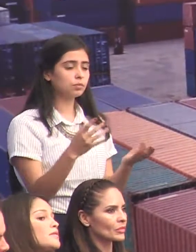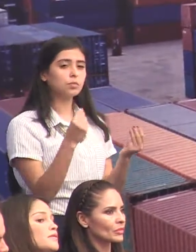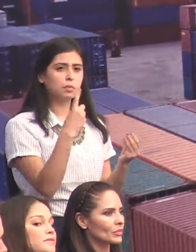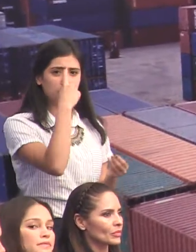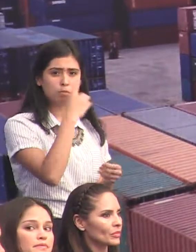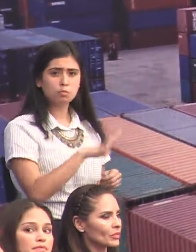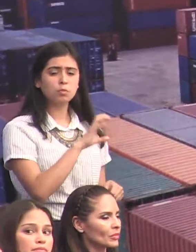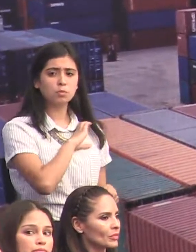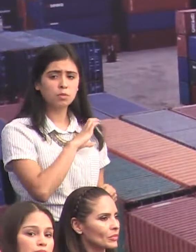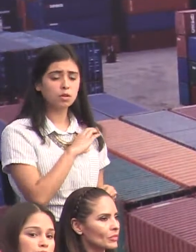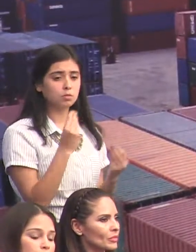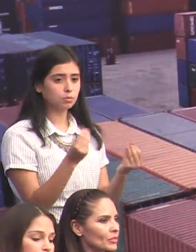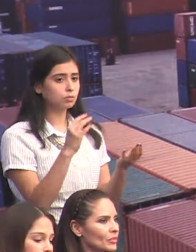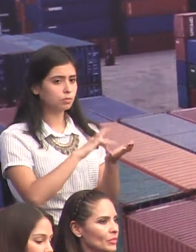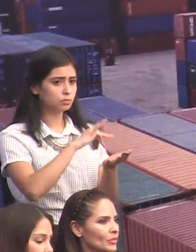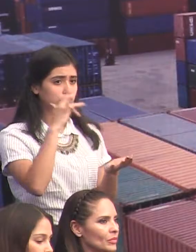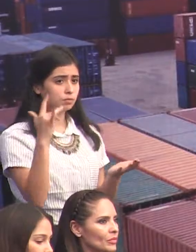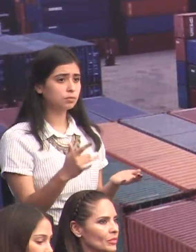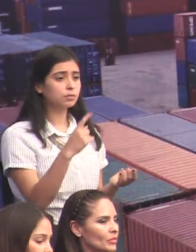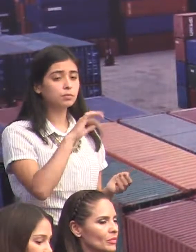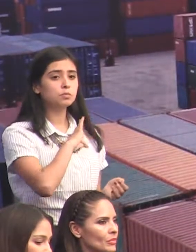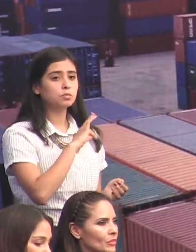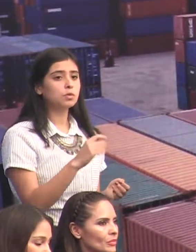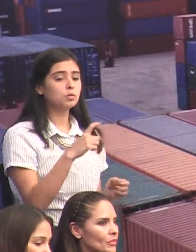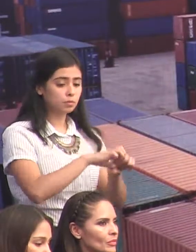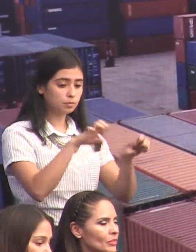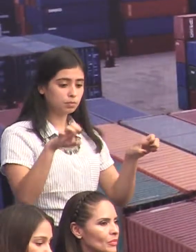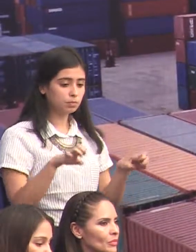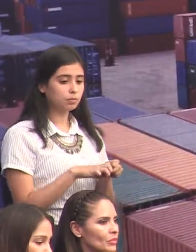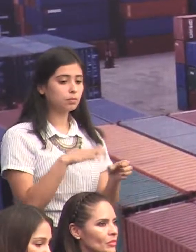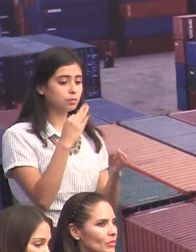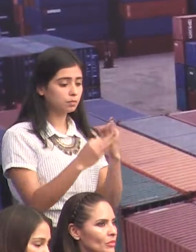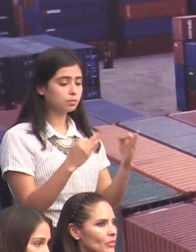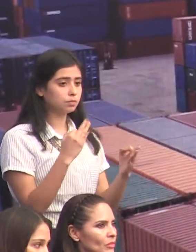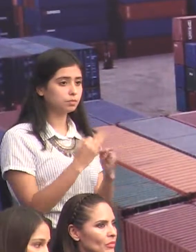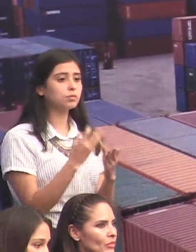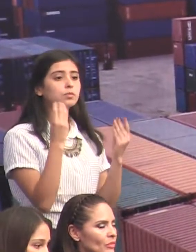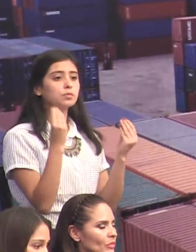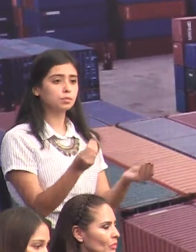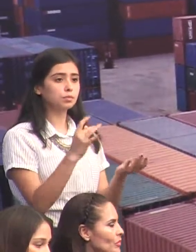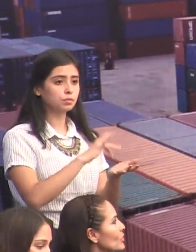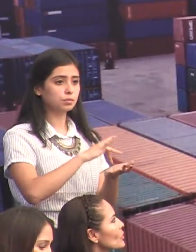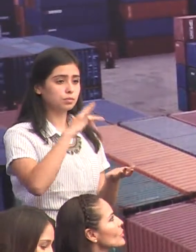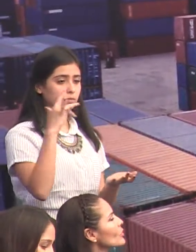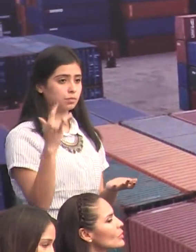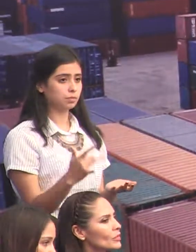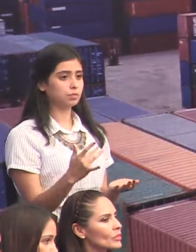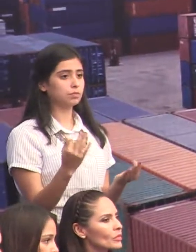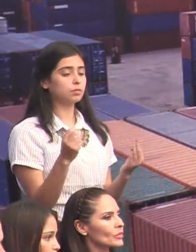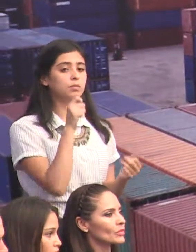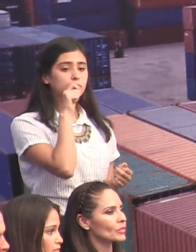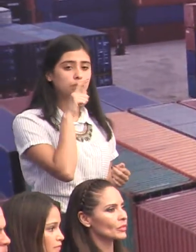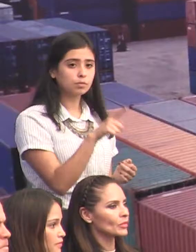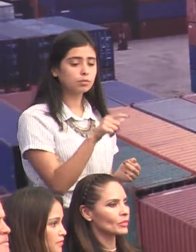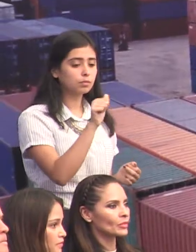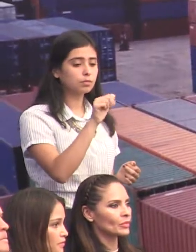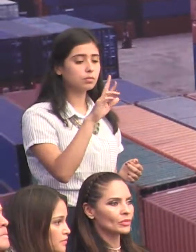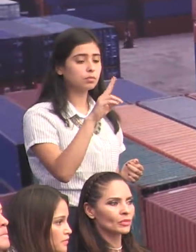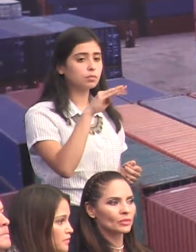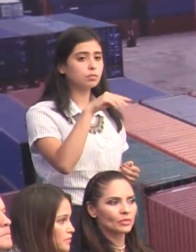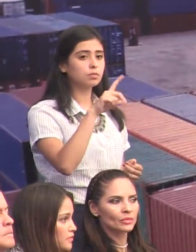Lázaro Cárdenas sea la primera zona del país. Muchísimas gracias, gobernador. Gracias por su compromiso, por la vocación y sobre todo